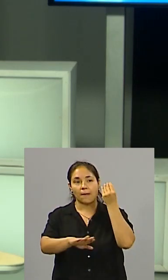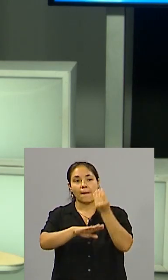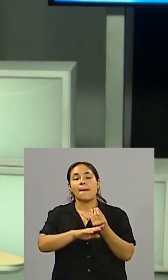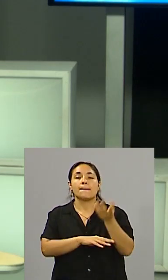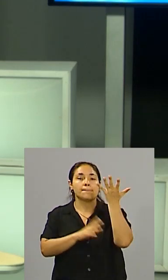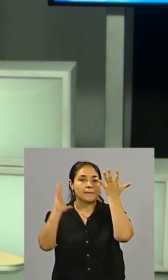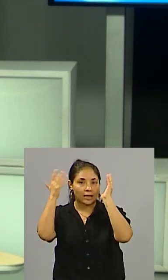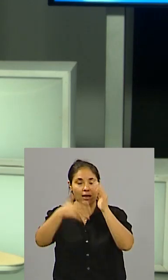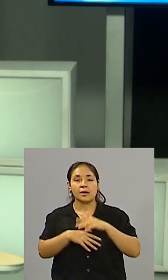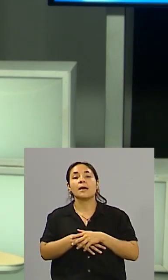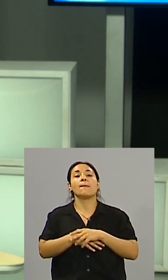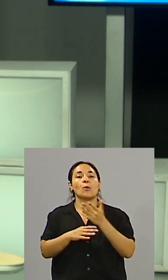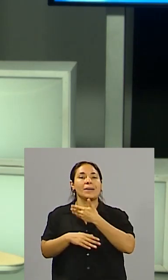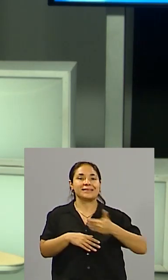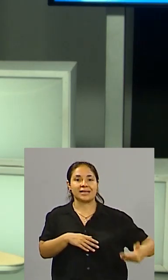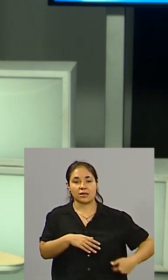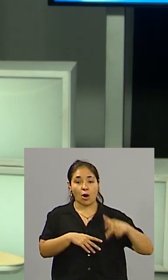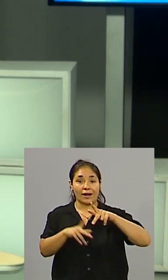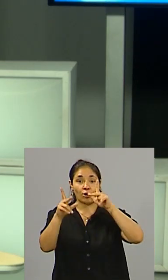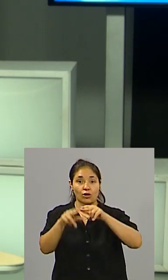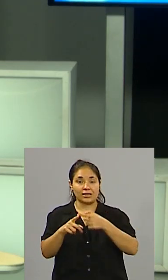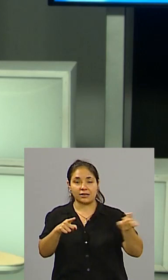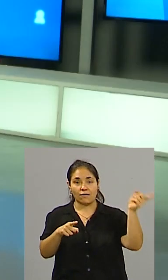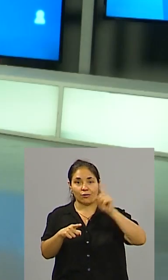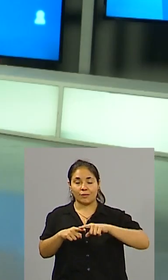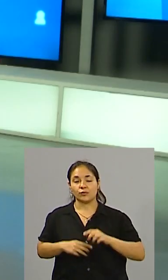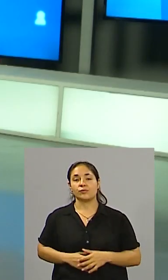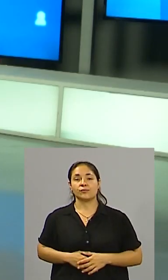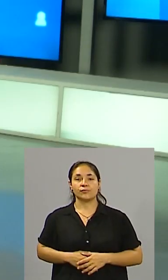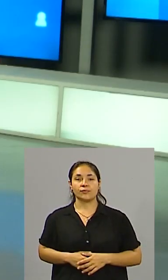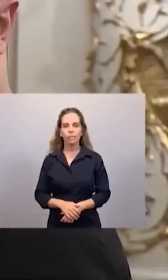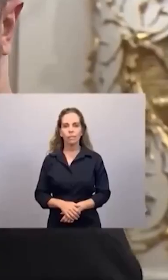Javier Milei como presidente. Vamos al corte, ya regresamos.